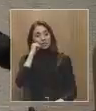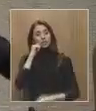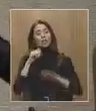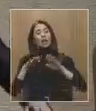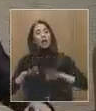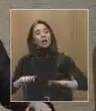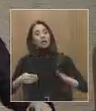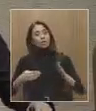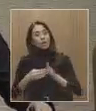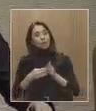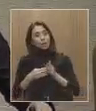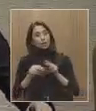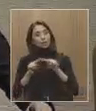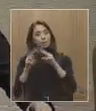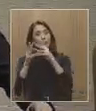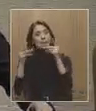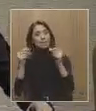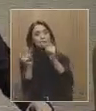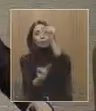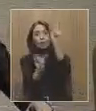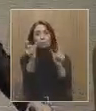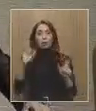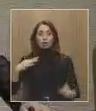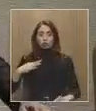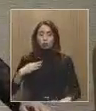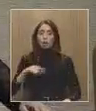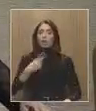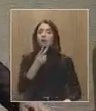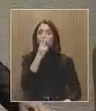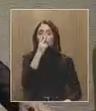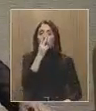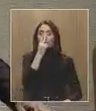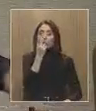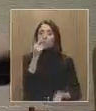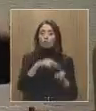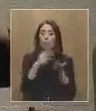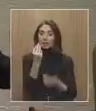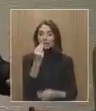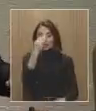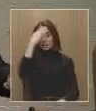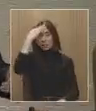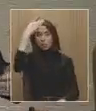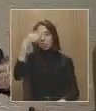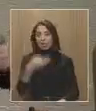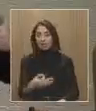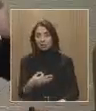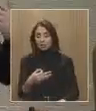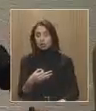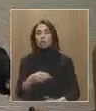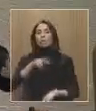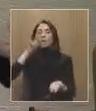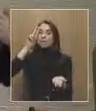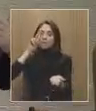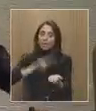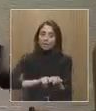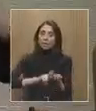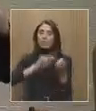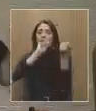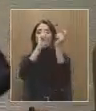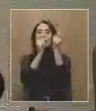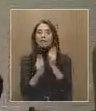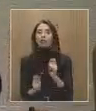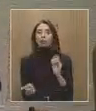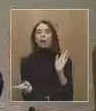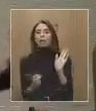queda pendiente para la resolución de la ciudadanía en noviembre de 2013 la decisión de una verdadera